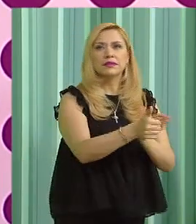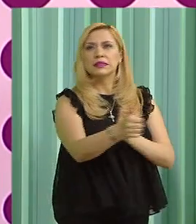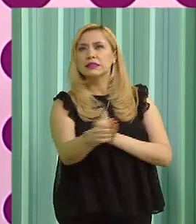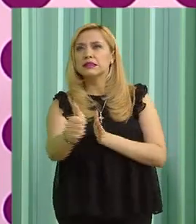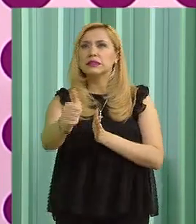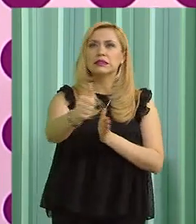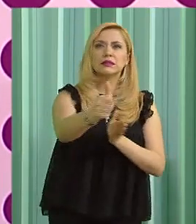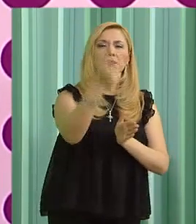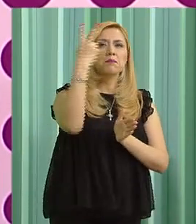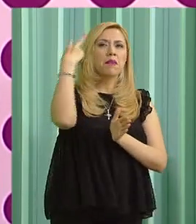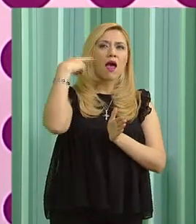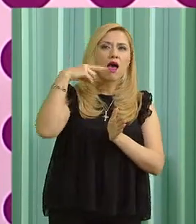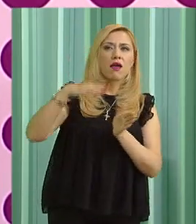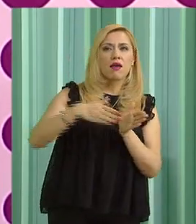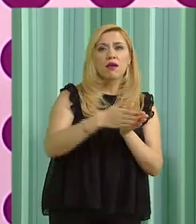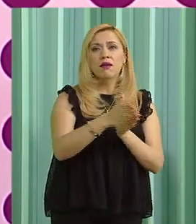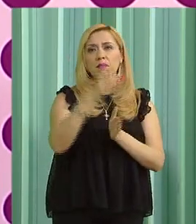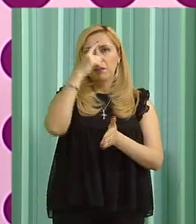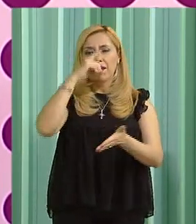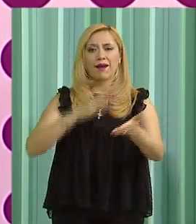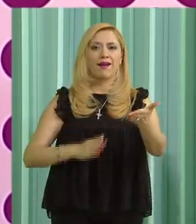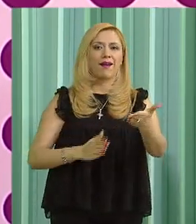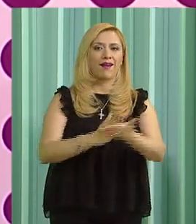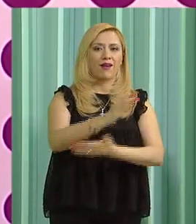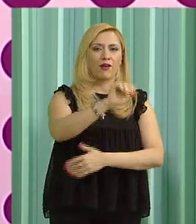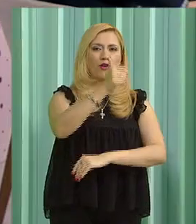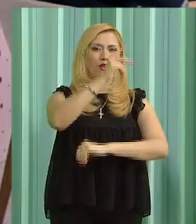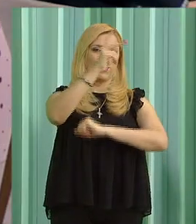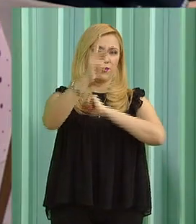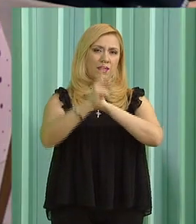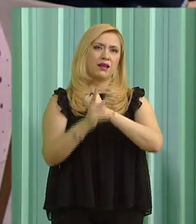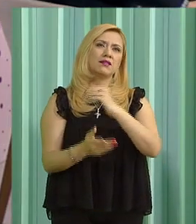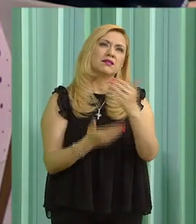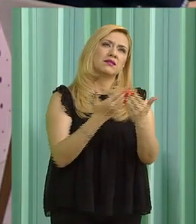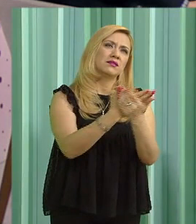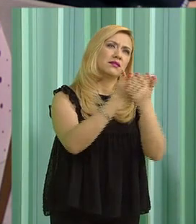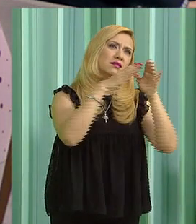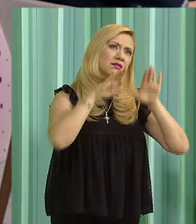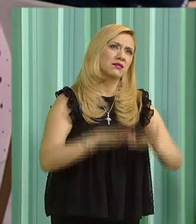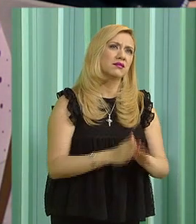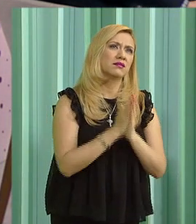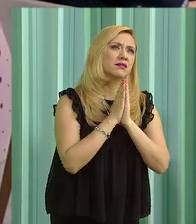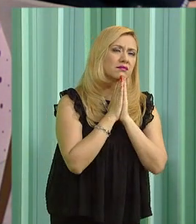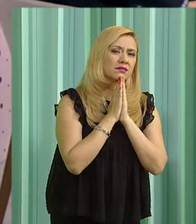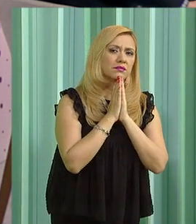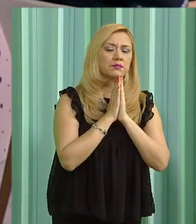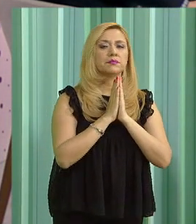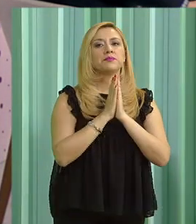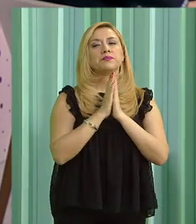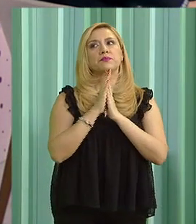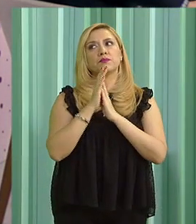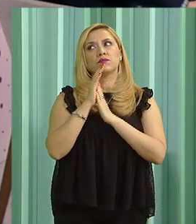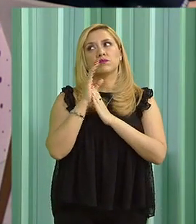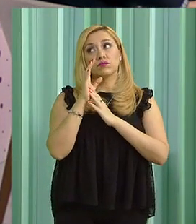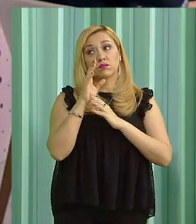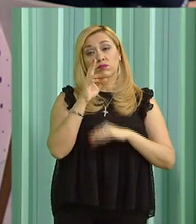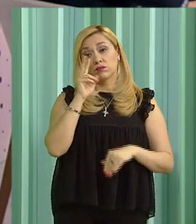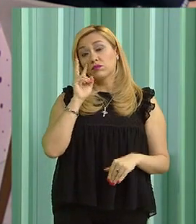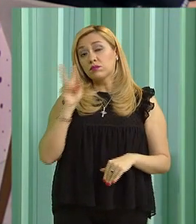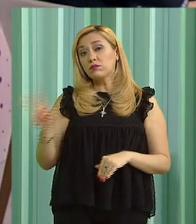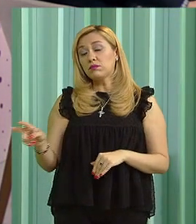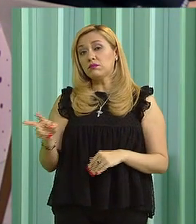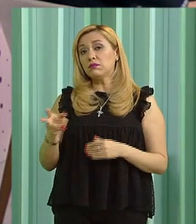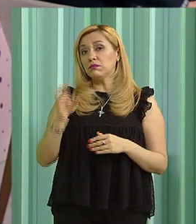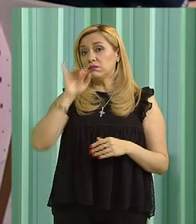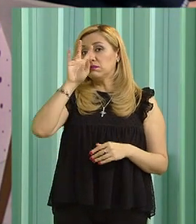ellos hacen para llegar a otros países donde solicitan el asilo, también se ven enfrentándose